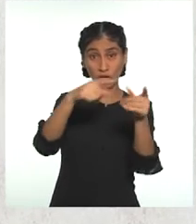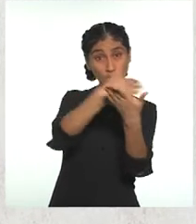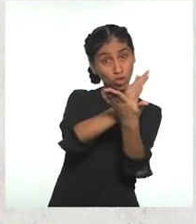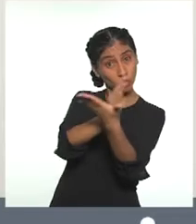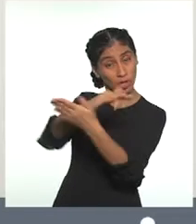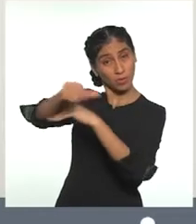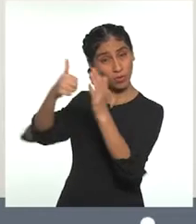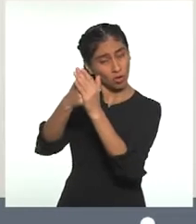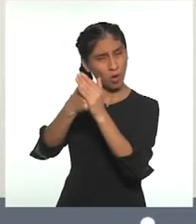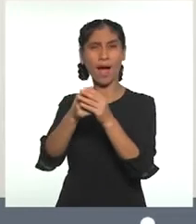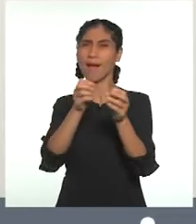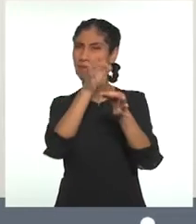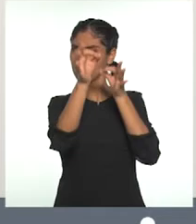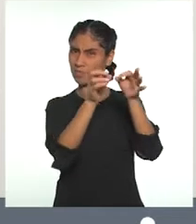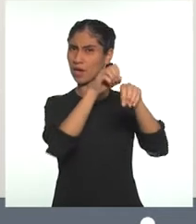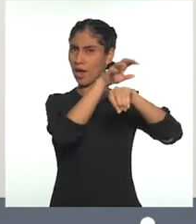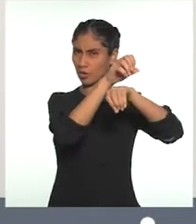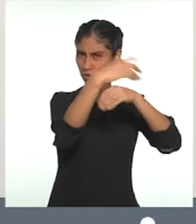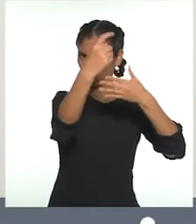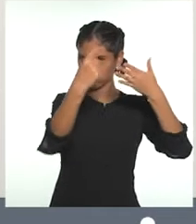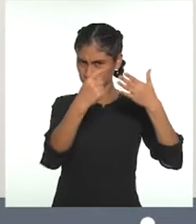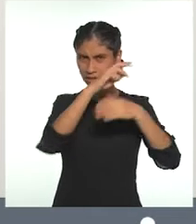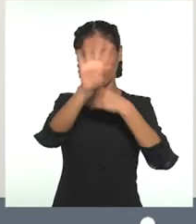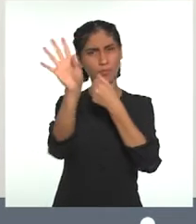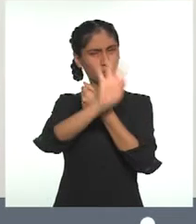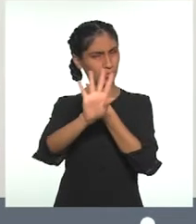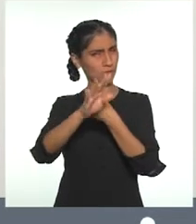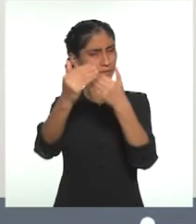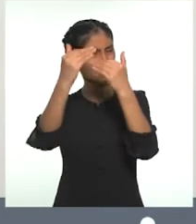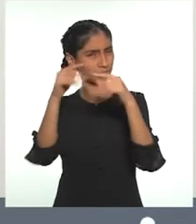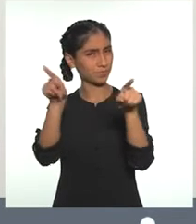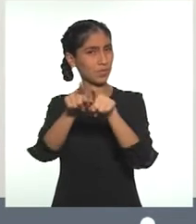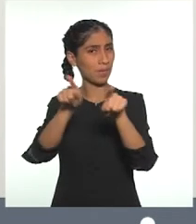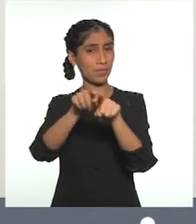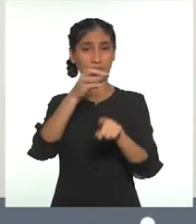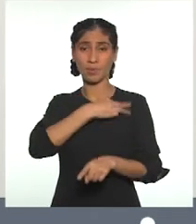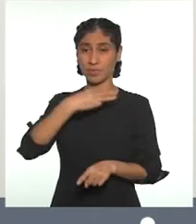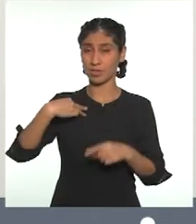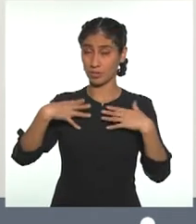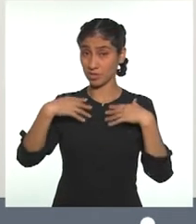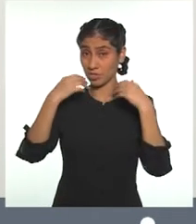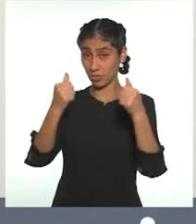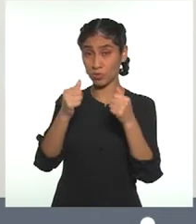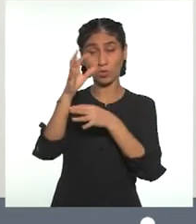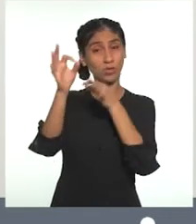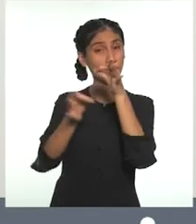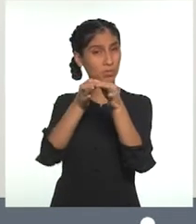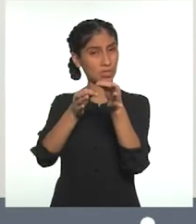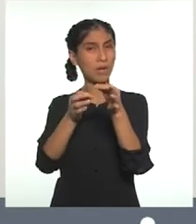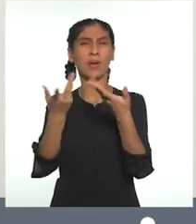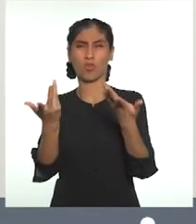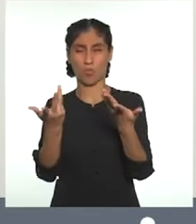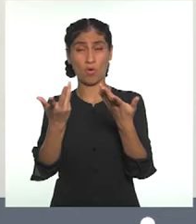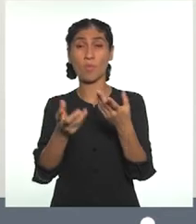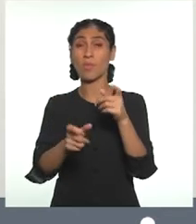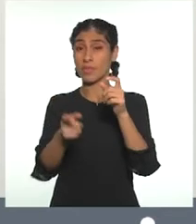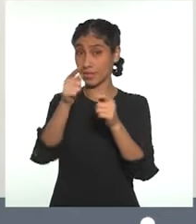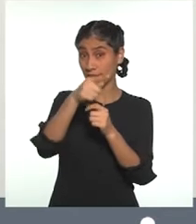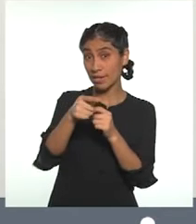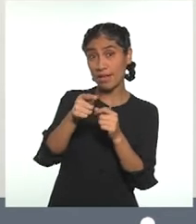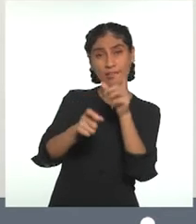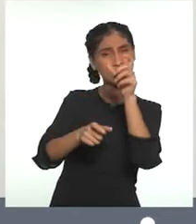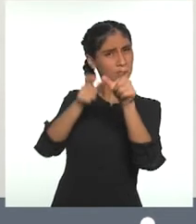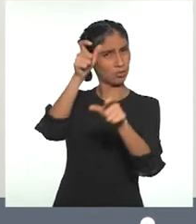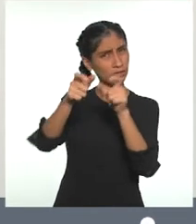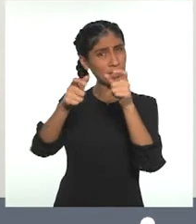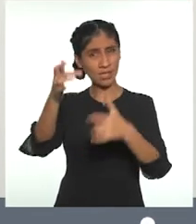preventivas. La campaña impulsada por el Ministerio de Salud desde el punto de vista de la curación y la prevención